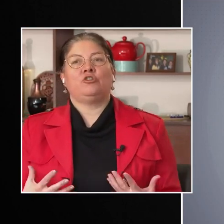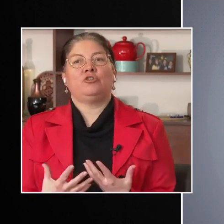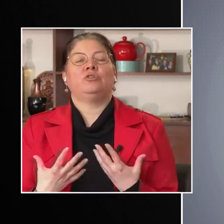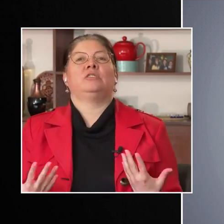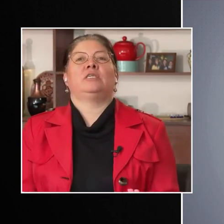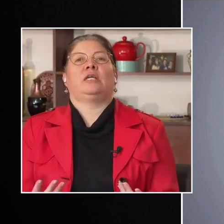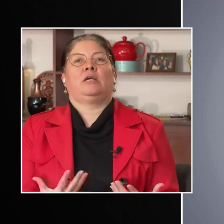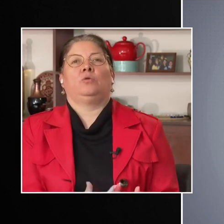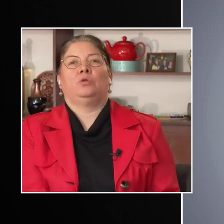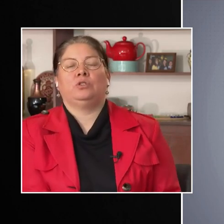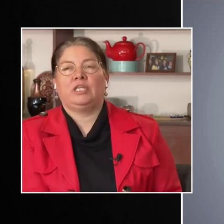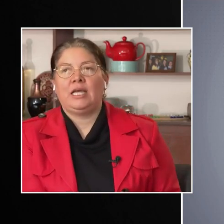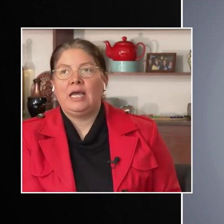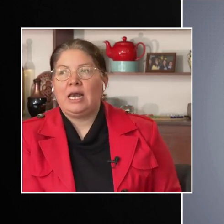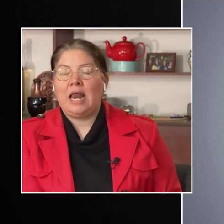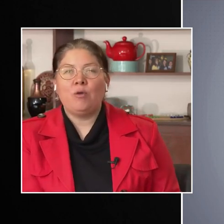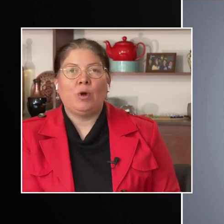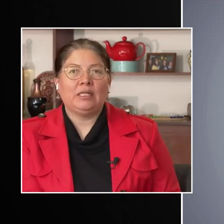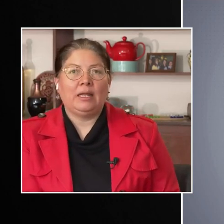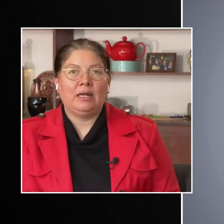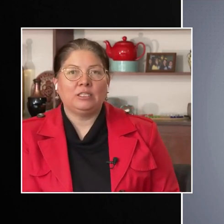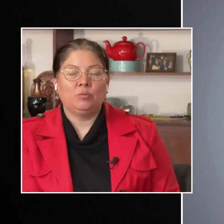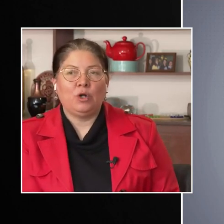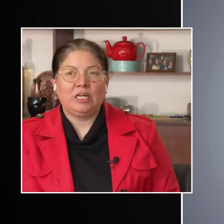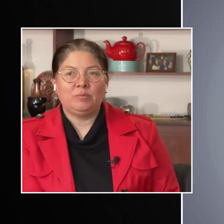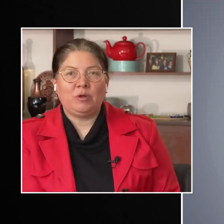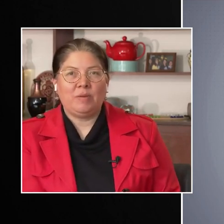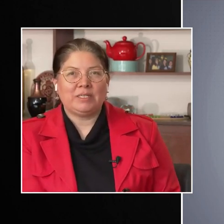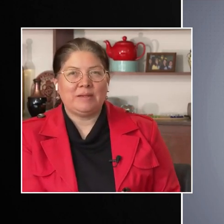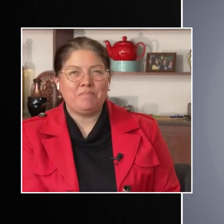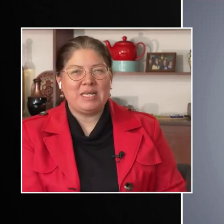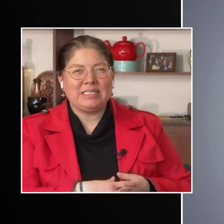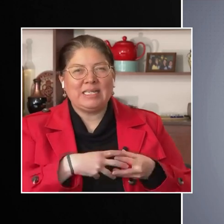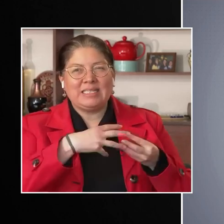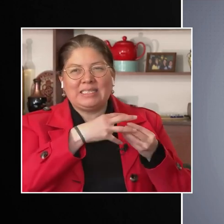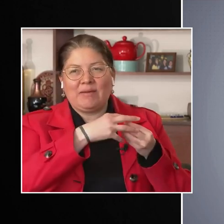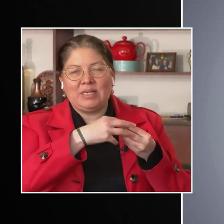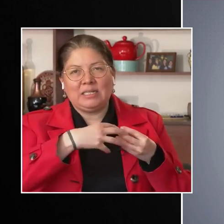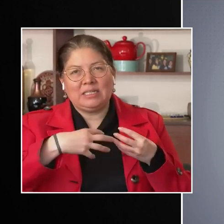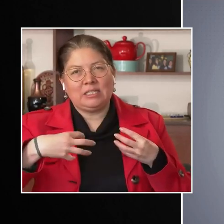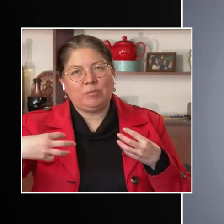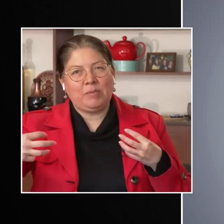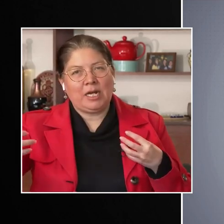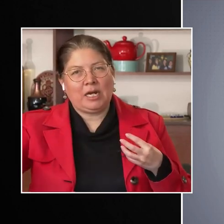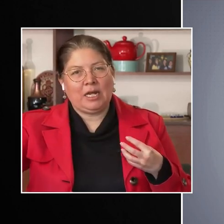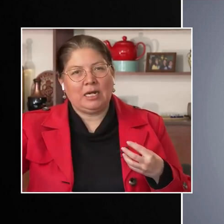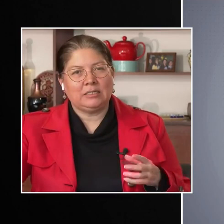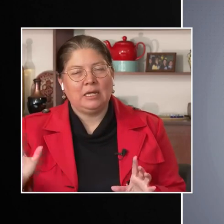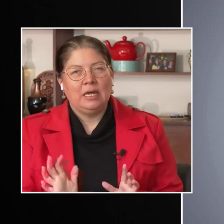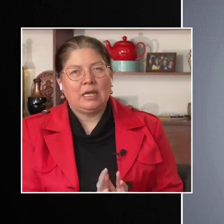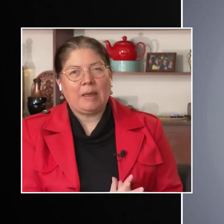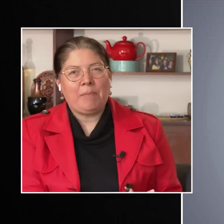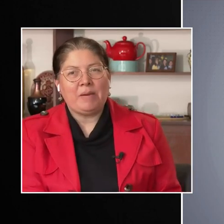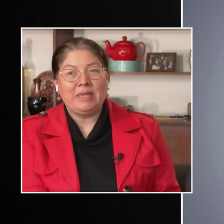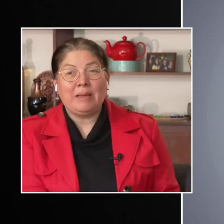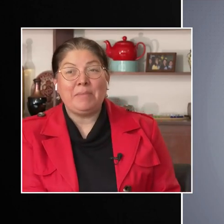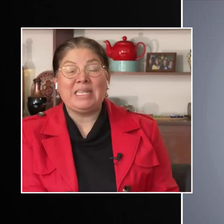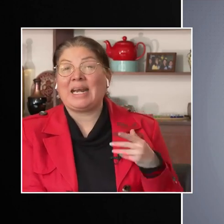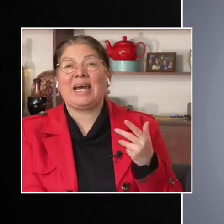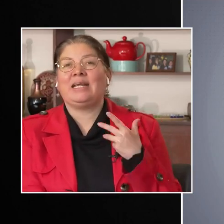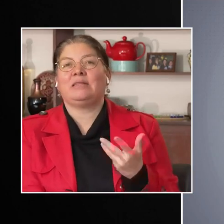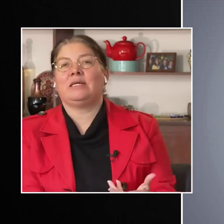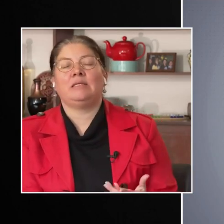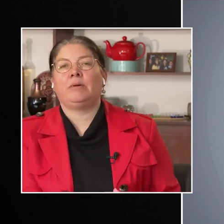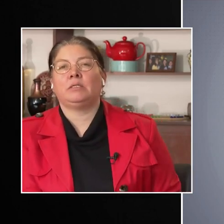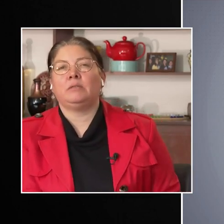de Derechos donde se reconoce la igualdad de las mujeres, pero además se empiezan a establecer esas primeras reglas que permiten